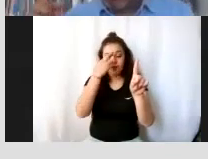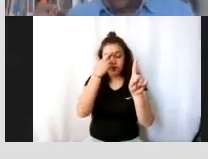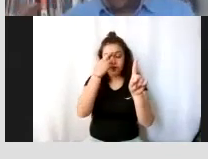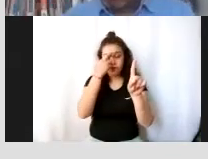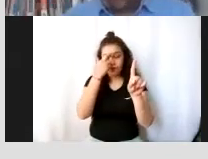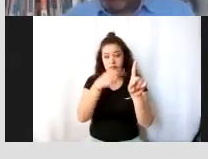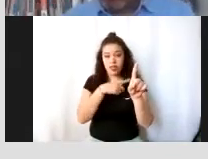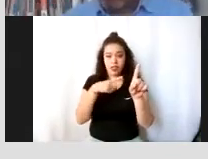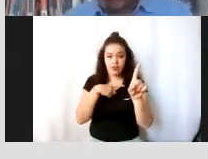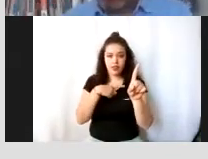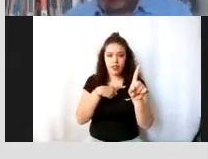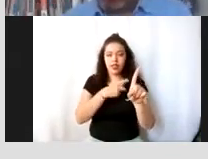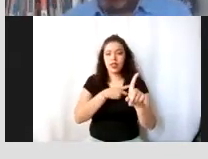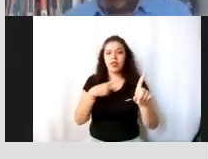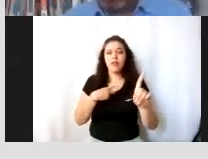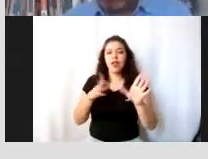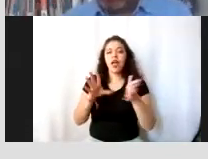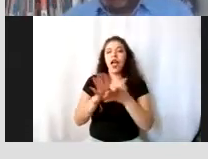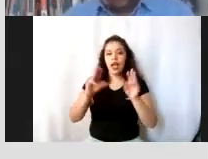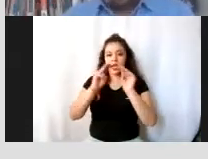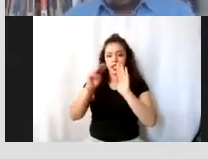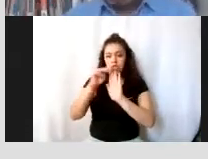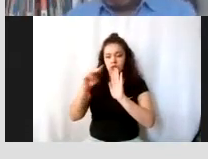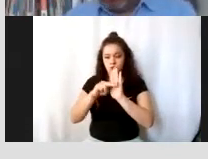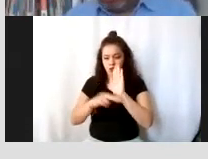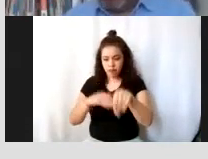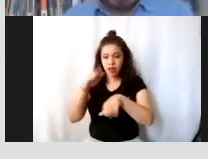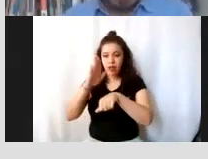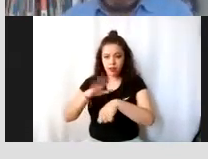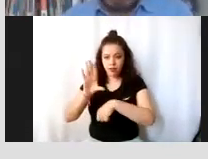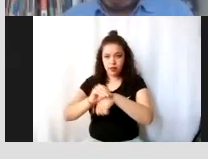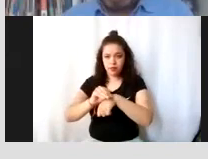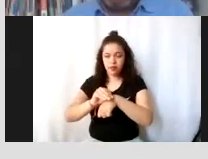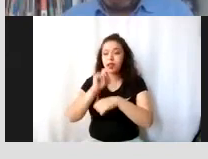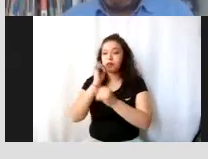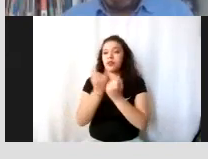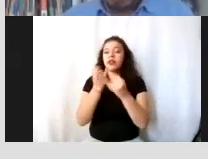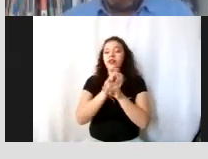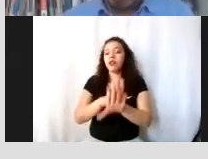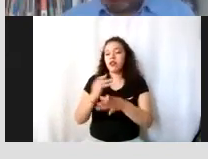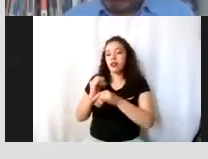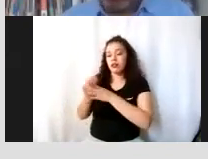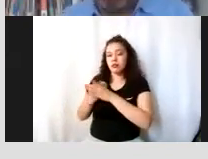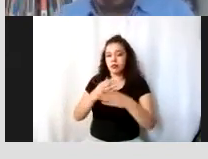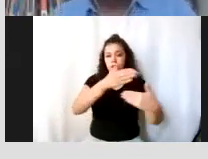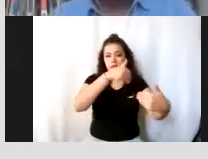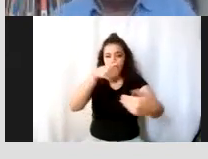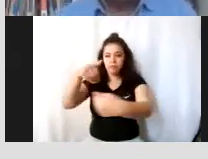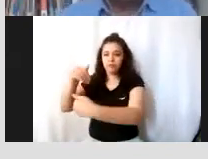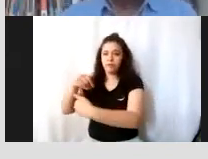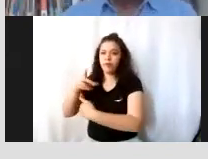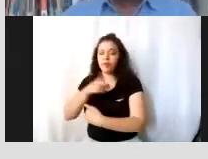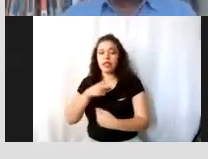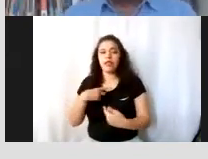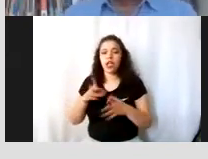lícitas, o sea, tiene que haber un marco normativo que lo permita, y los datos personales que se recaben tienen que mantener el principio de